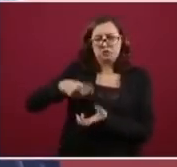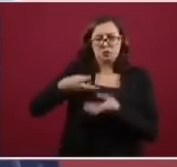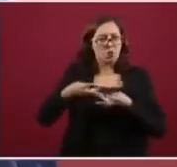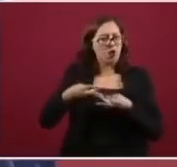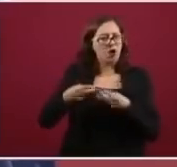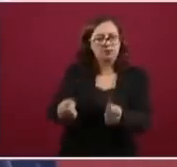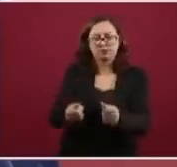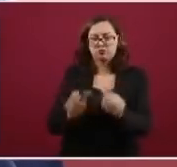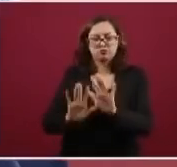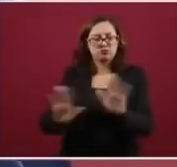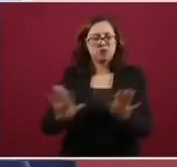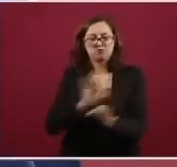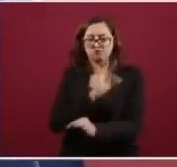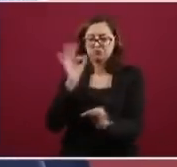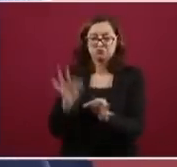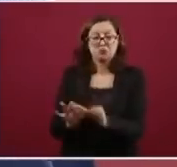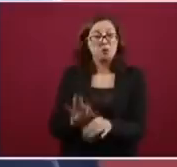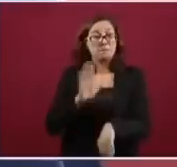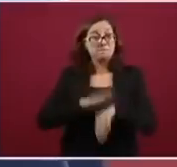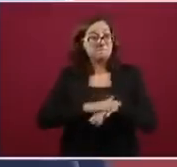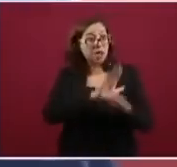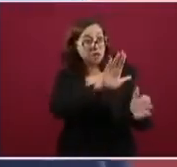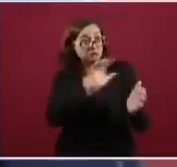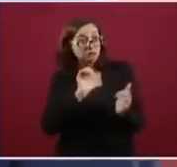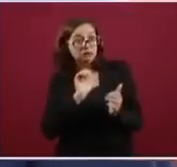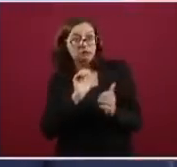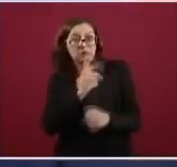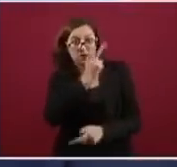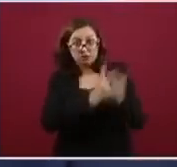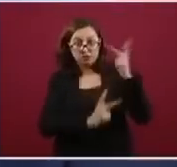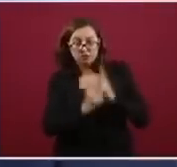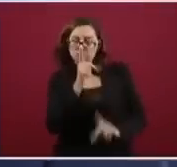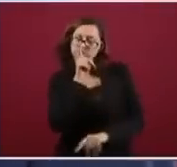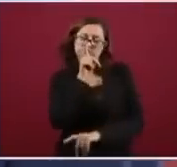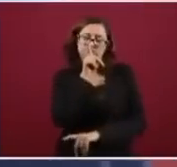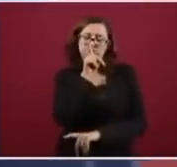a la hacienda pública es decir